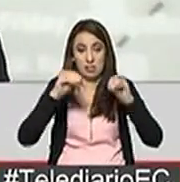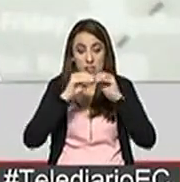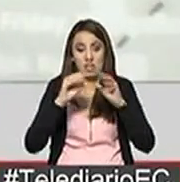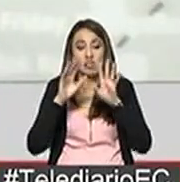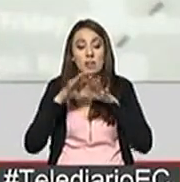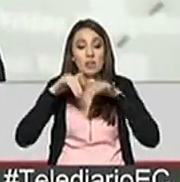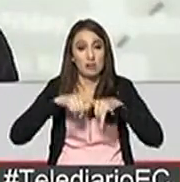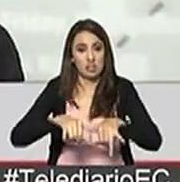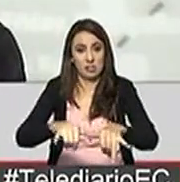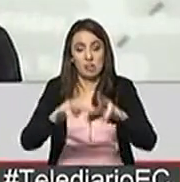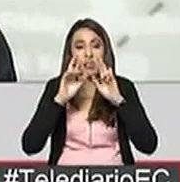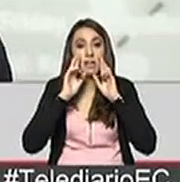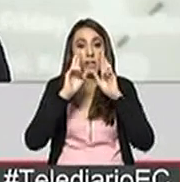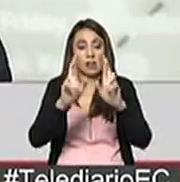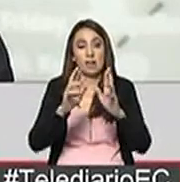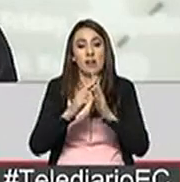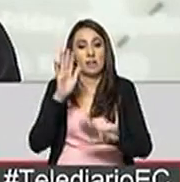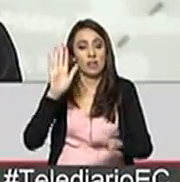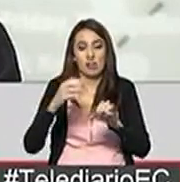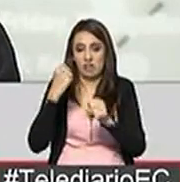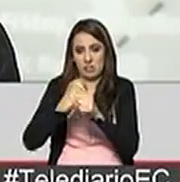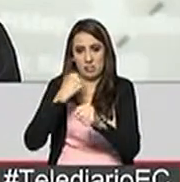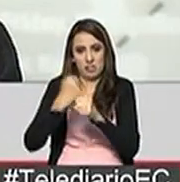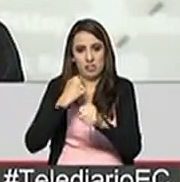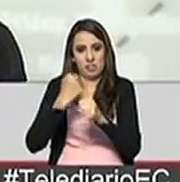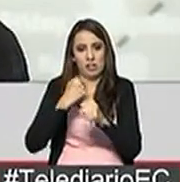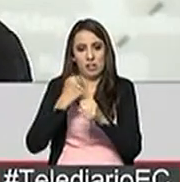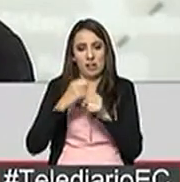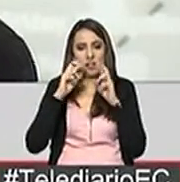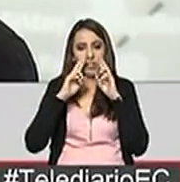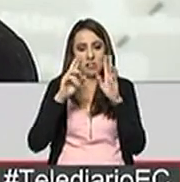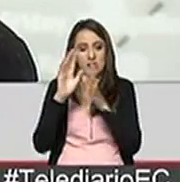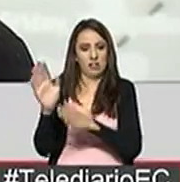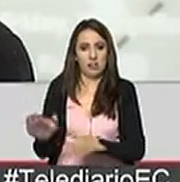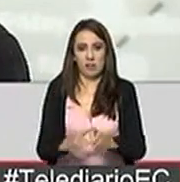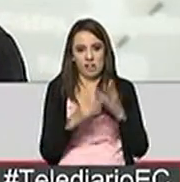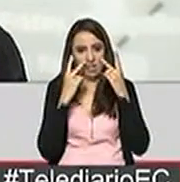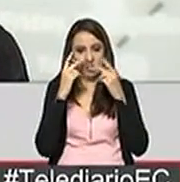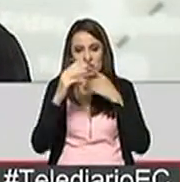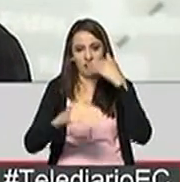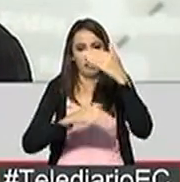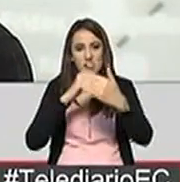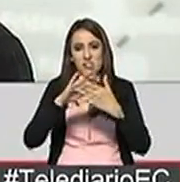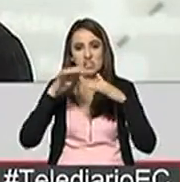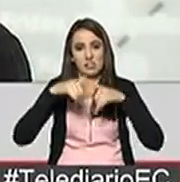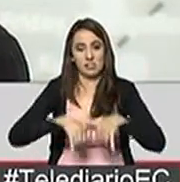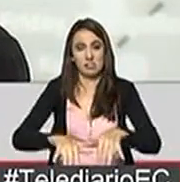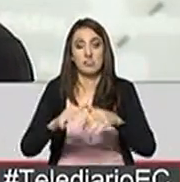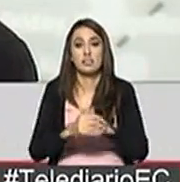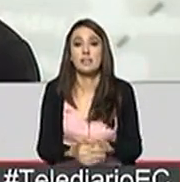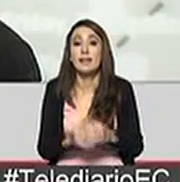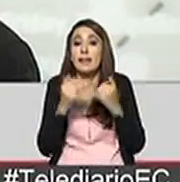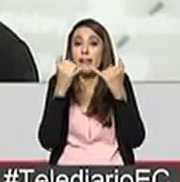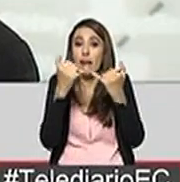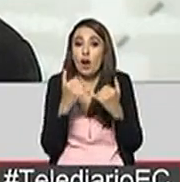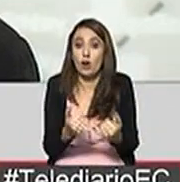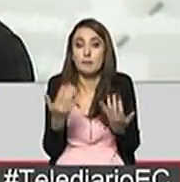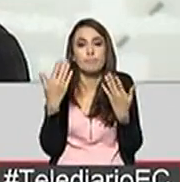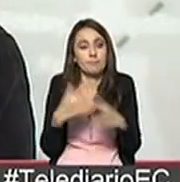Sí, un importante avance que ha sido bastante, bastante resultado de trabajo que llevamos a cabo nosotros dentro de la asociación. Y ahora se reducirá